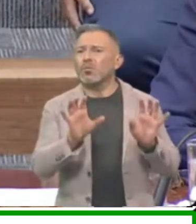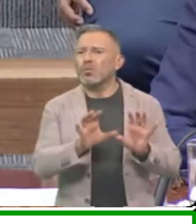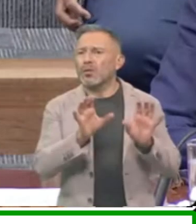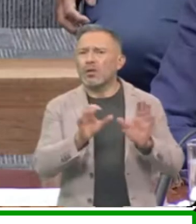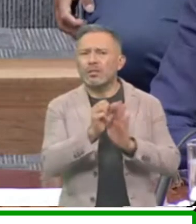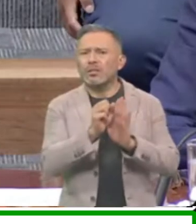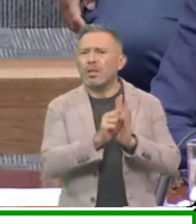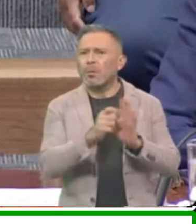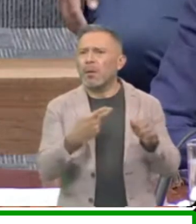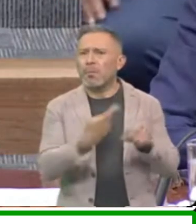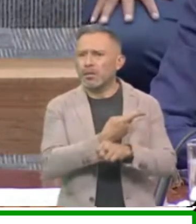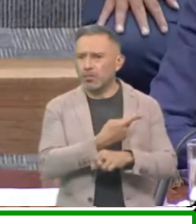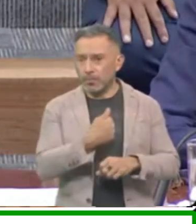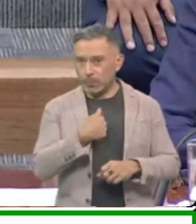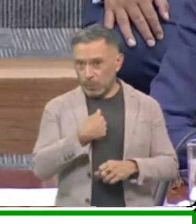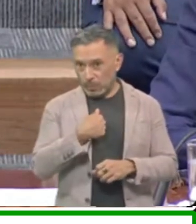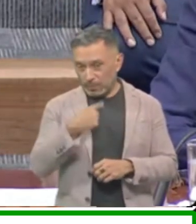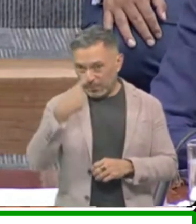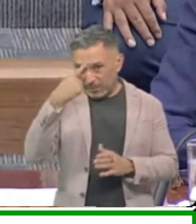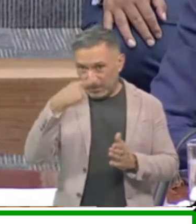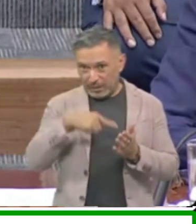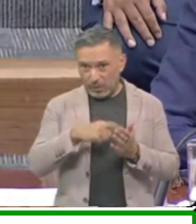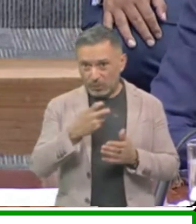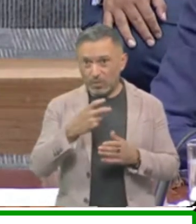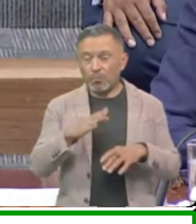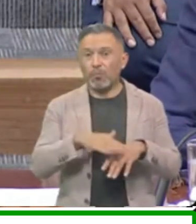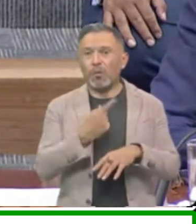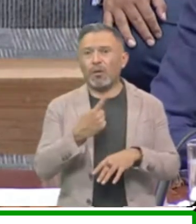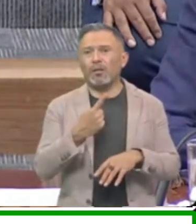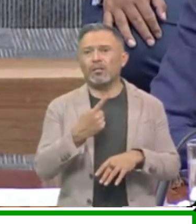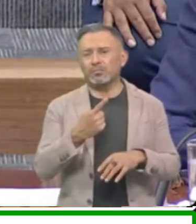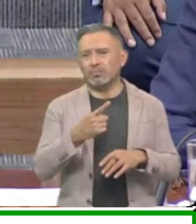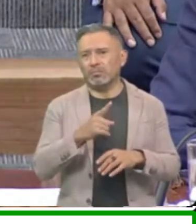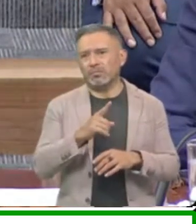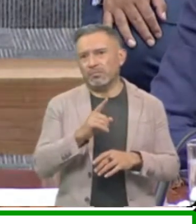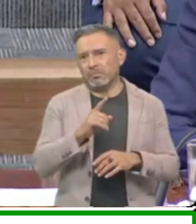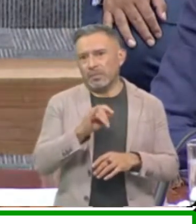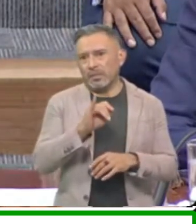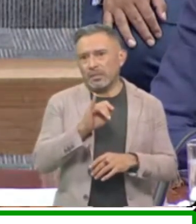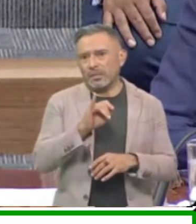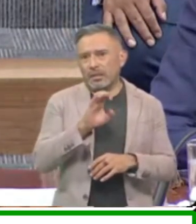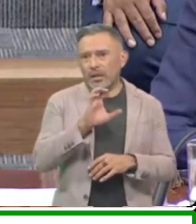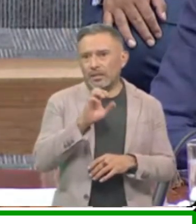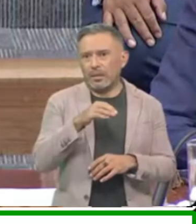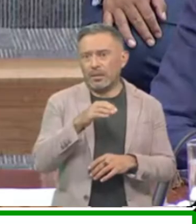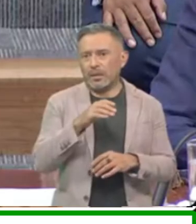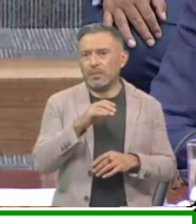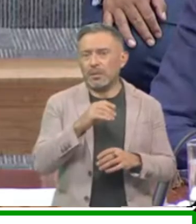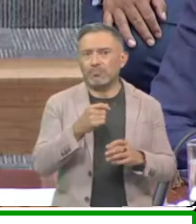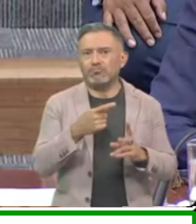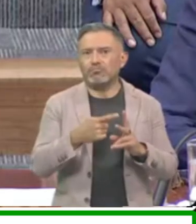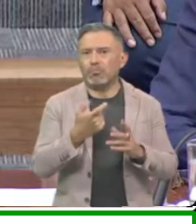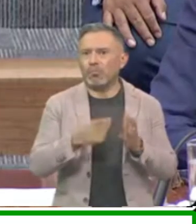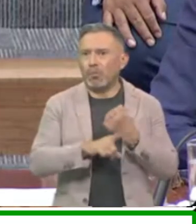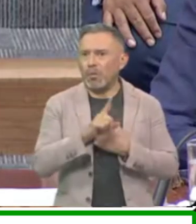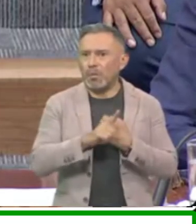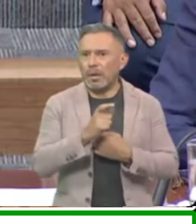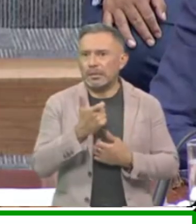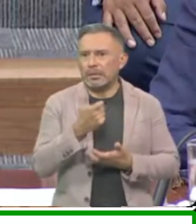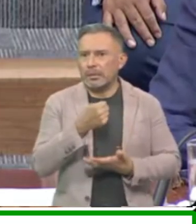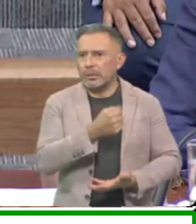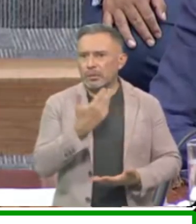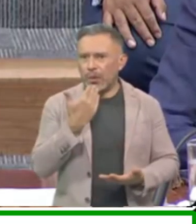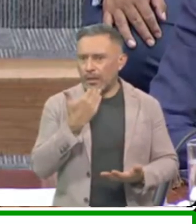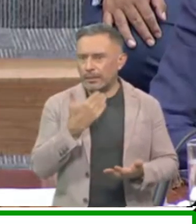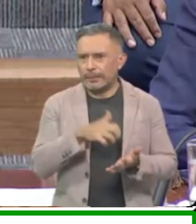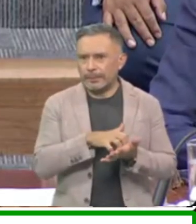hipótesis que esto sucede en parte por la precarización que ha pasado el instituto, por justamente las dificultades, los sistemas y también,